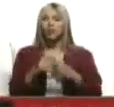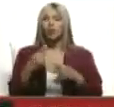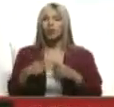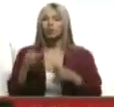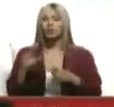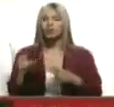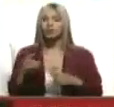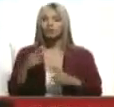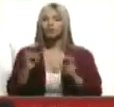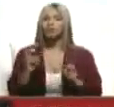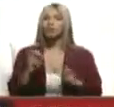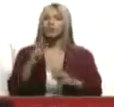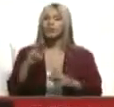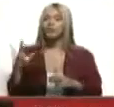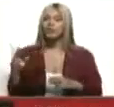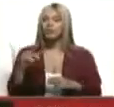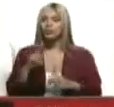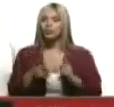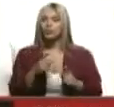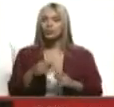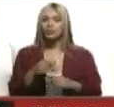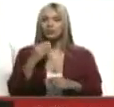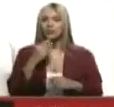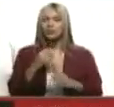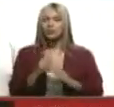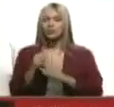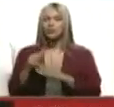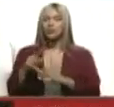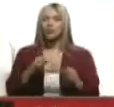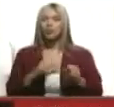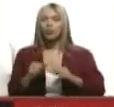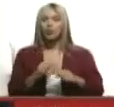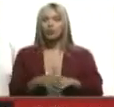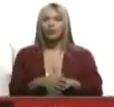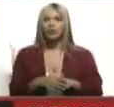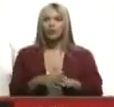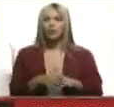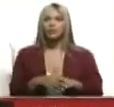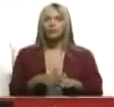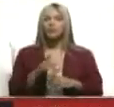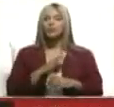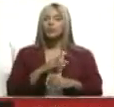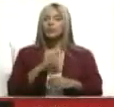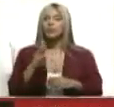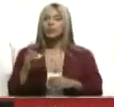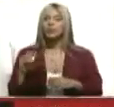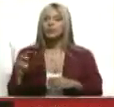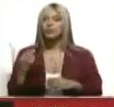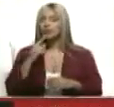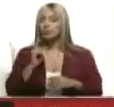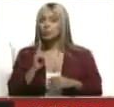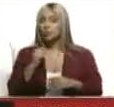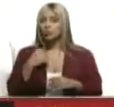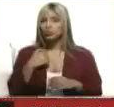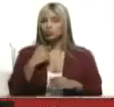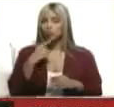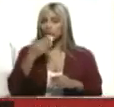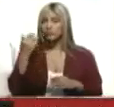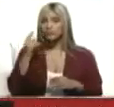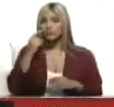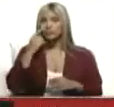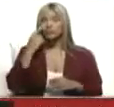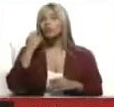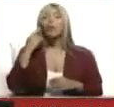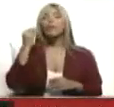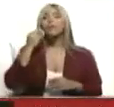transnacionales, el tema de Rafael Ramírez, ¿usted cree que Rafael Ramírez haya liderizado un movimiento de conspiración contra propia PDVSA? Mira, yo no lo descarto. Yo te digo,